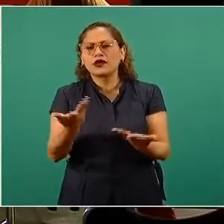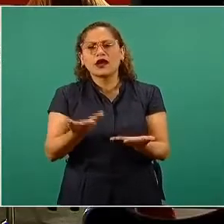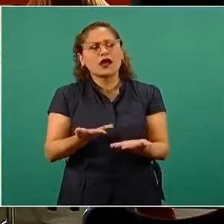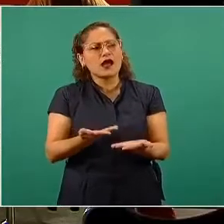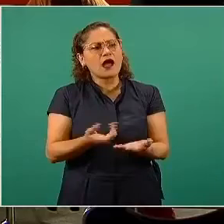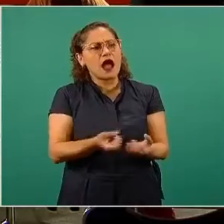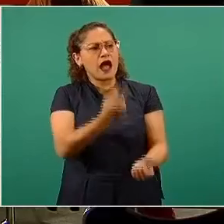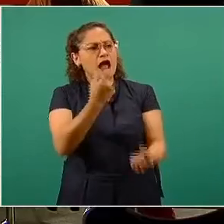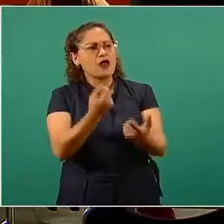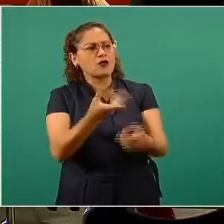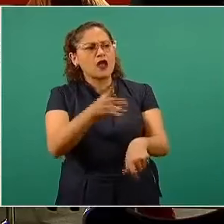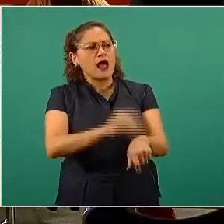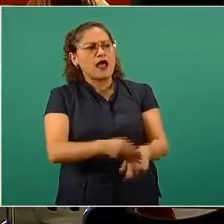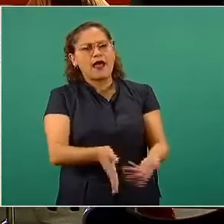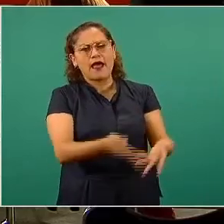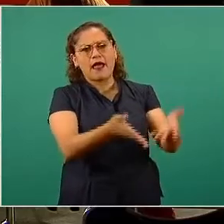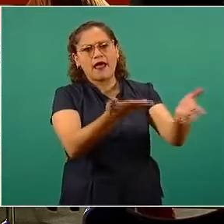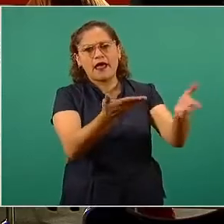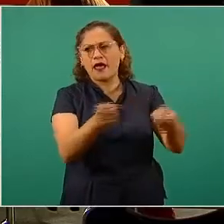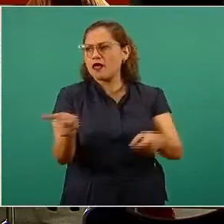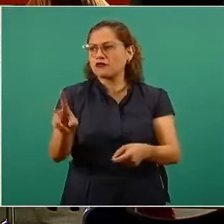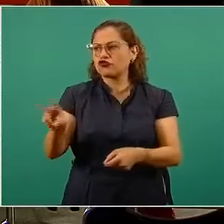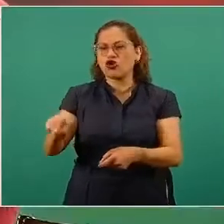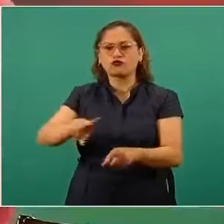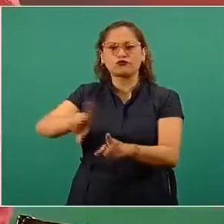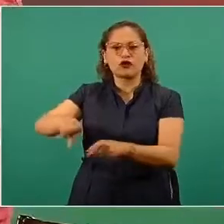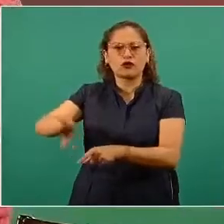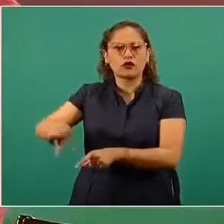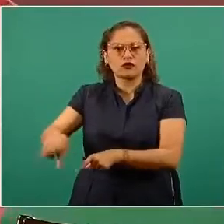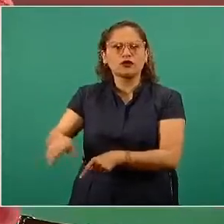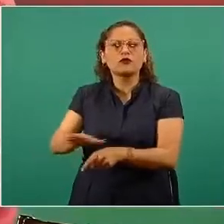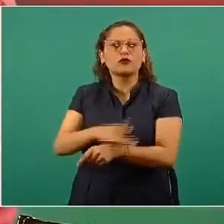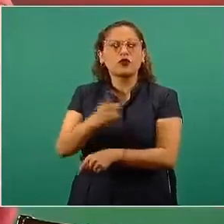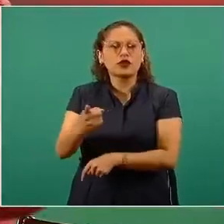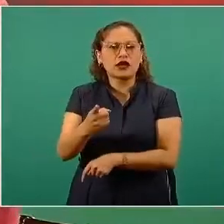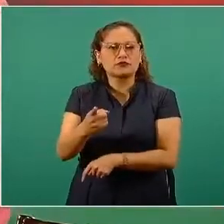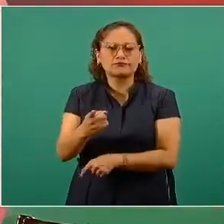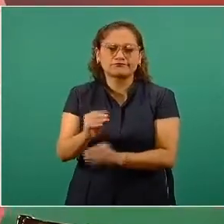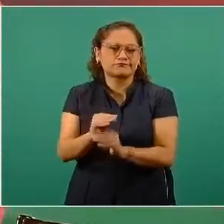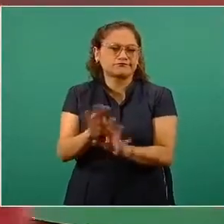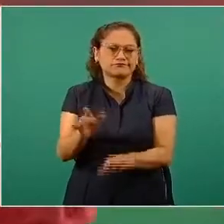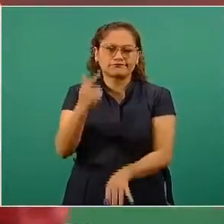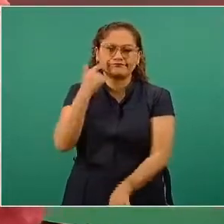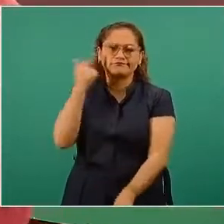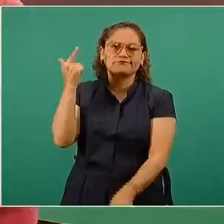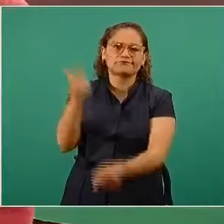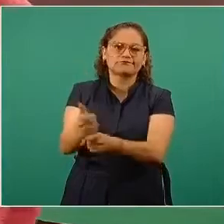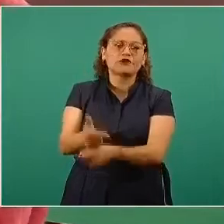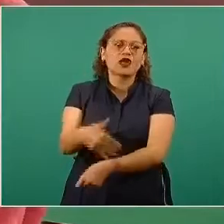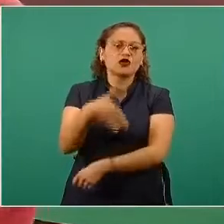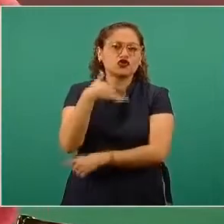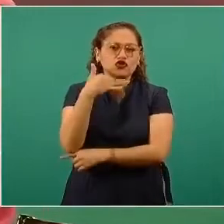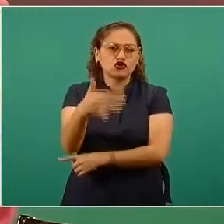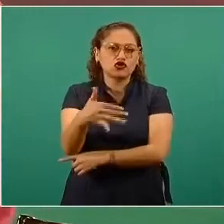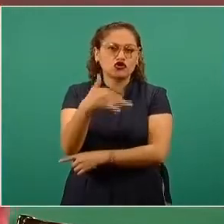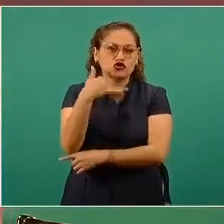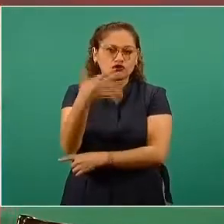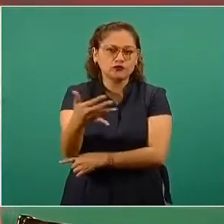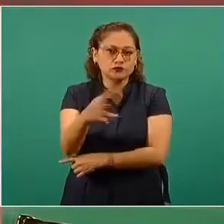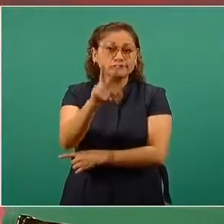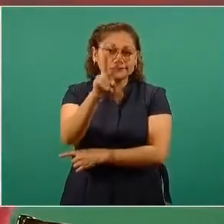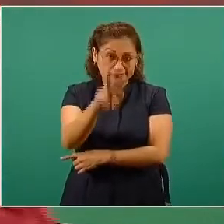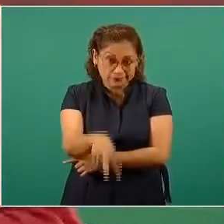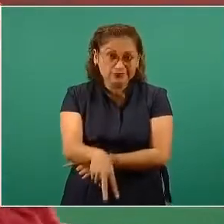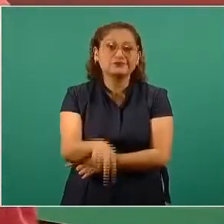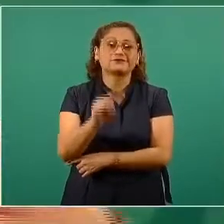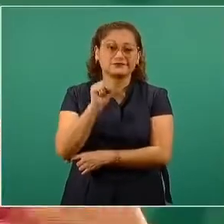era por corrupción. Corrupción franca, simple, llanamente lo decimos. En